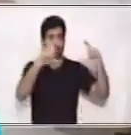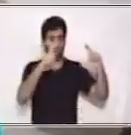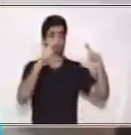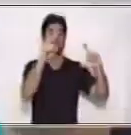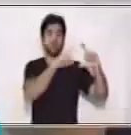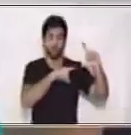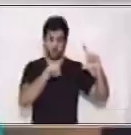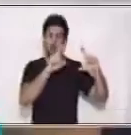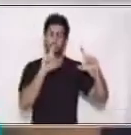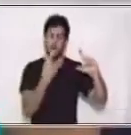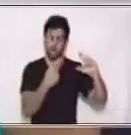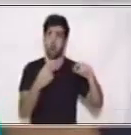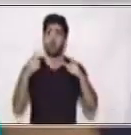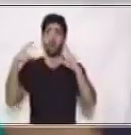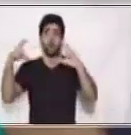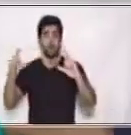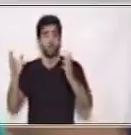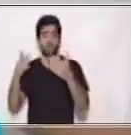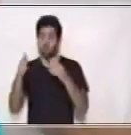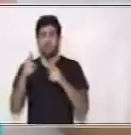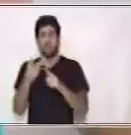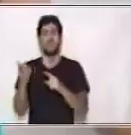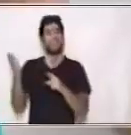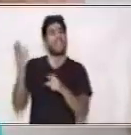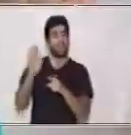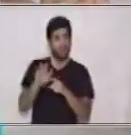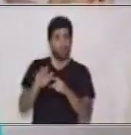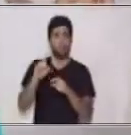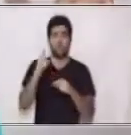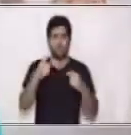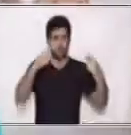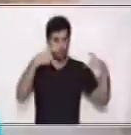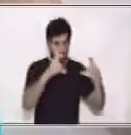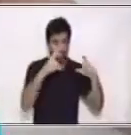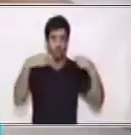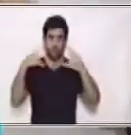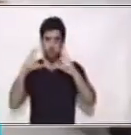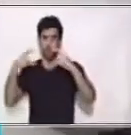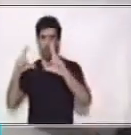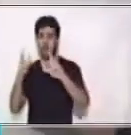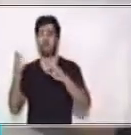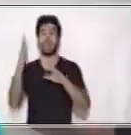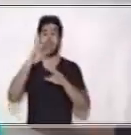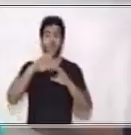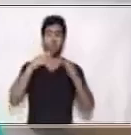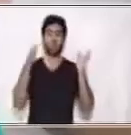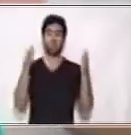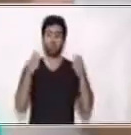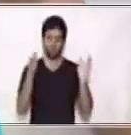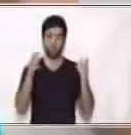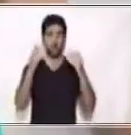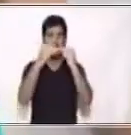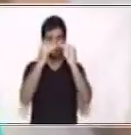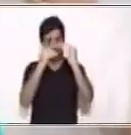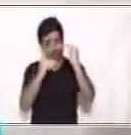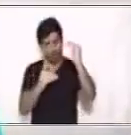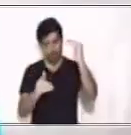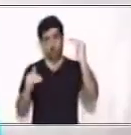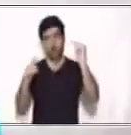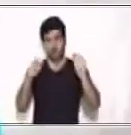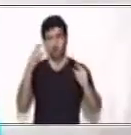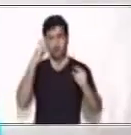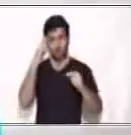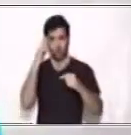nosotros empezamos desde lo que está más adentro hacia afuera. En ese caso, los paréntesis y luego